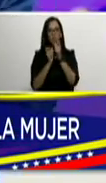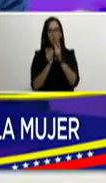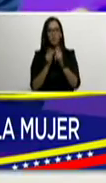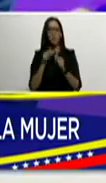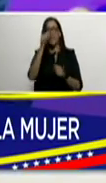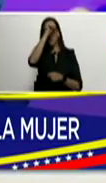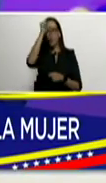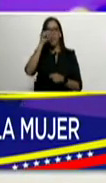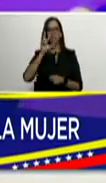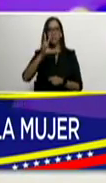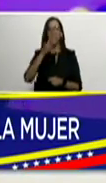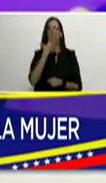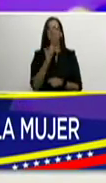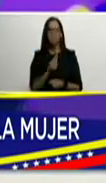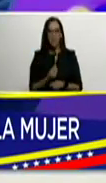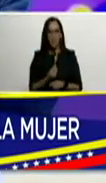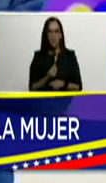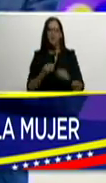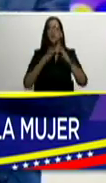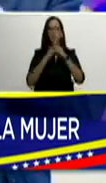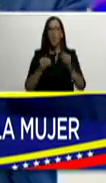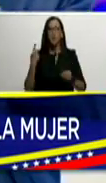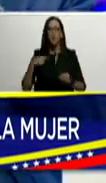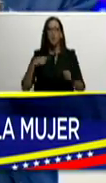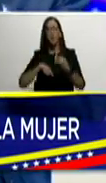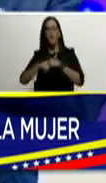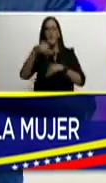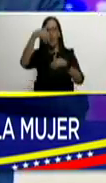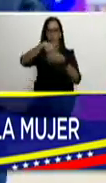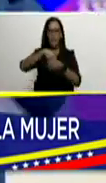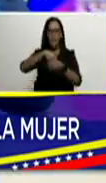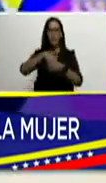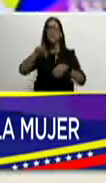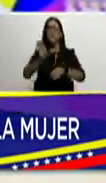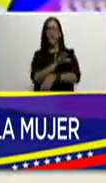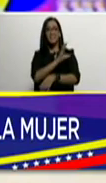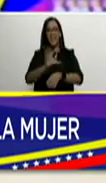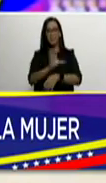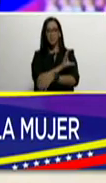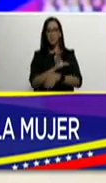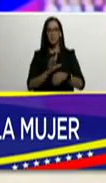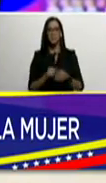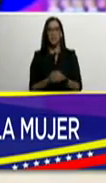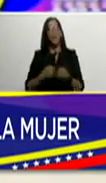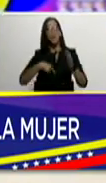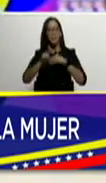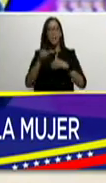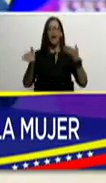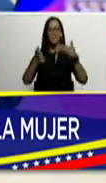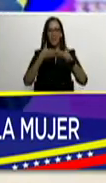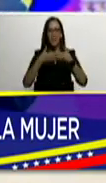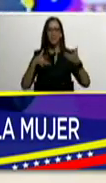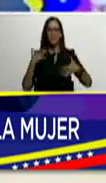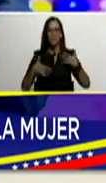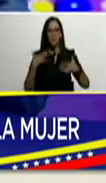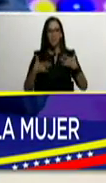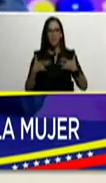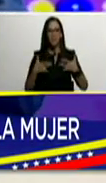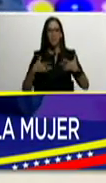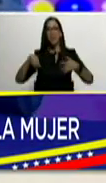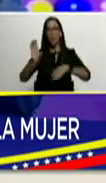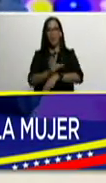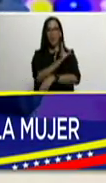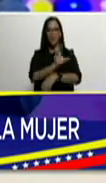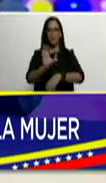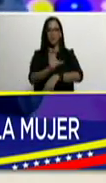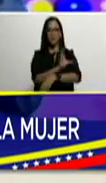del domingo 3 de diciembre. Todos tenemos que ir a votar cantando esta canción. Vamos a cerrar este acto con el